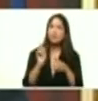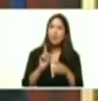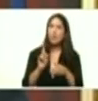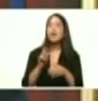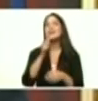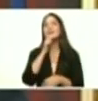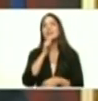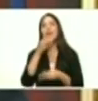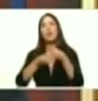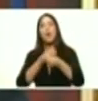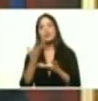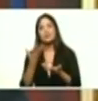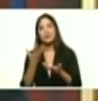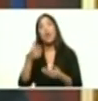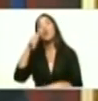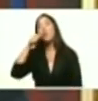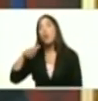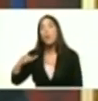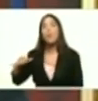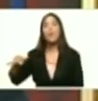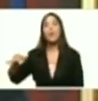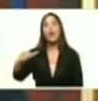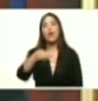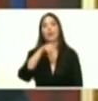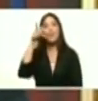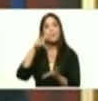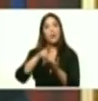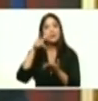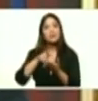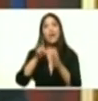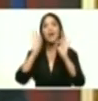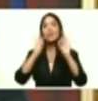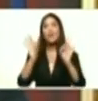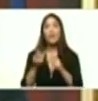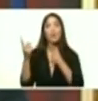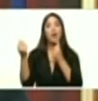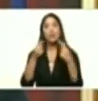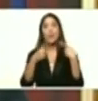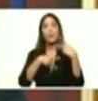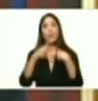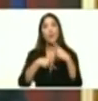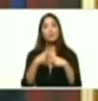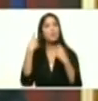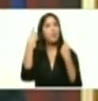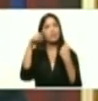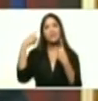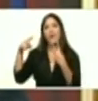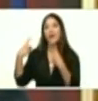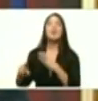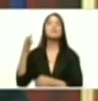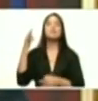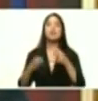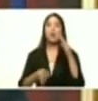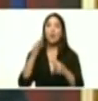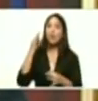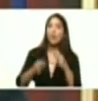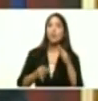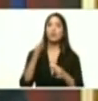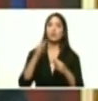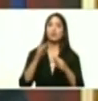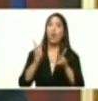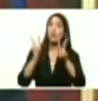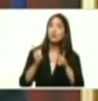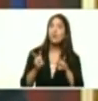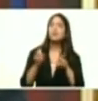los pueblos, protagonistas de este modelo económico productivo diversificado, justo, que cree en nuestra